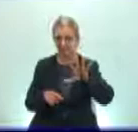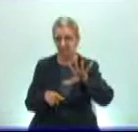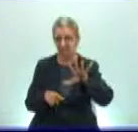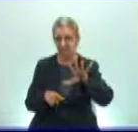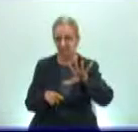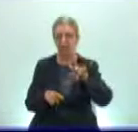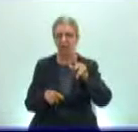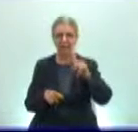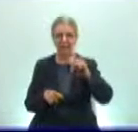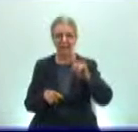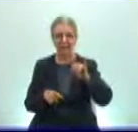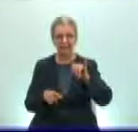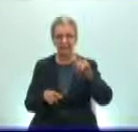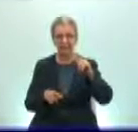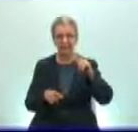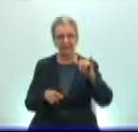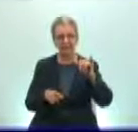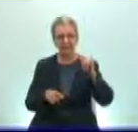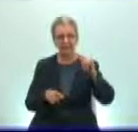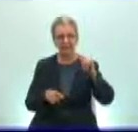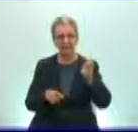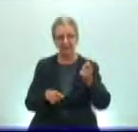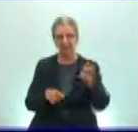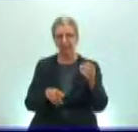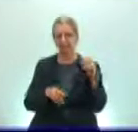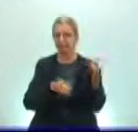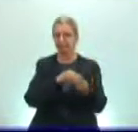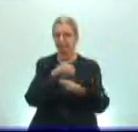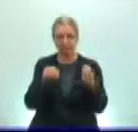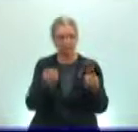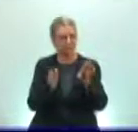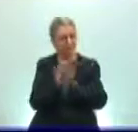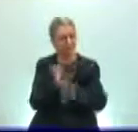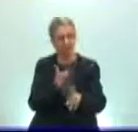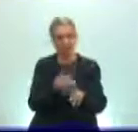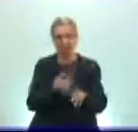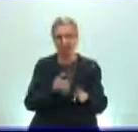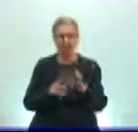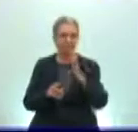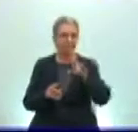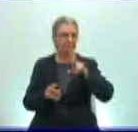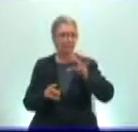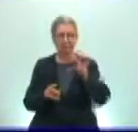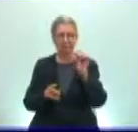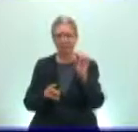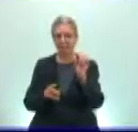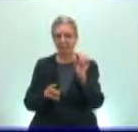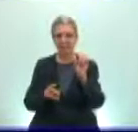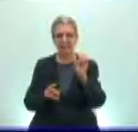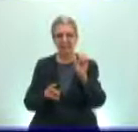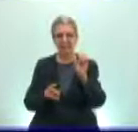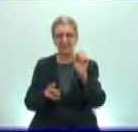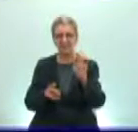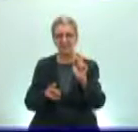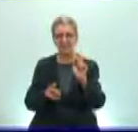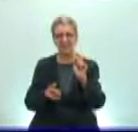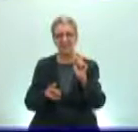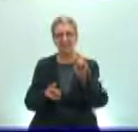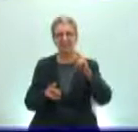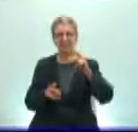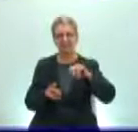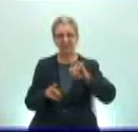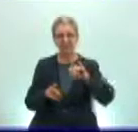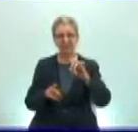Nikita Khrushchev fue sustituido por Brezhnev. Como estudio independiente, le